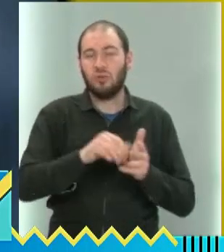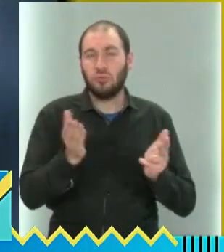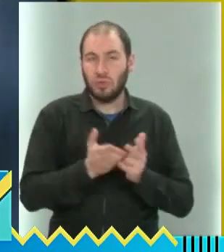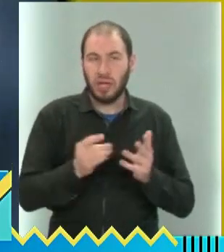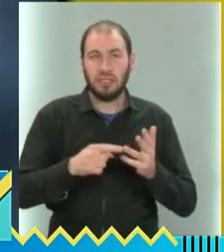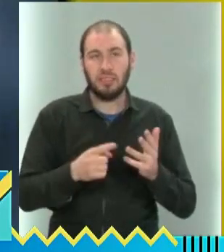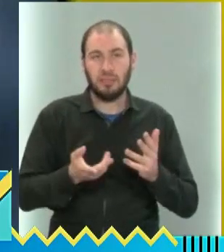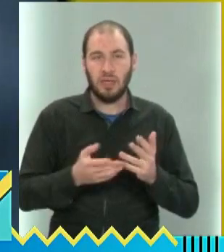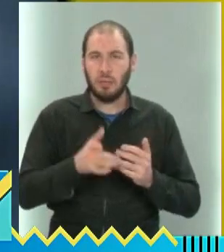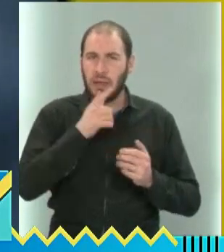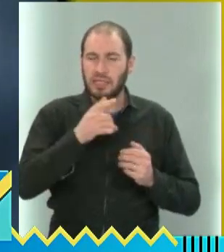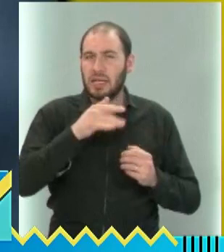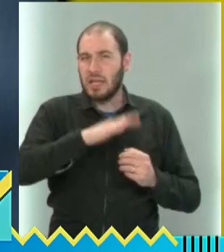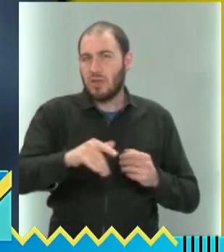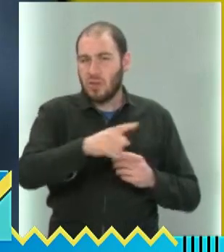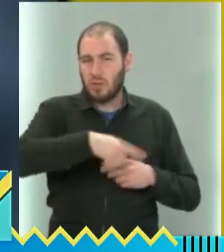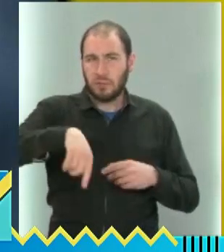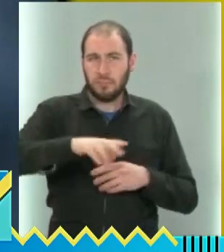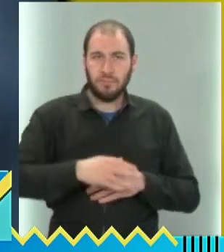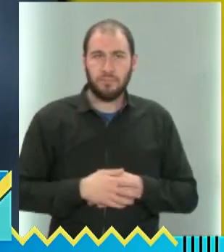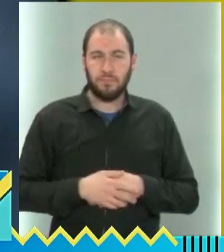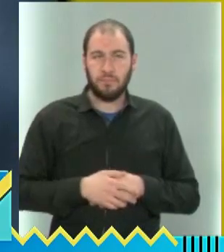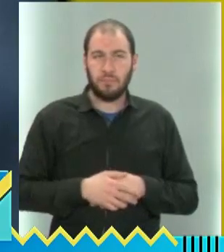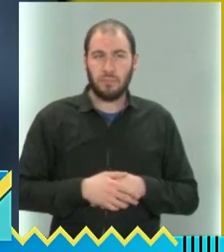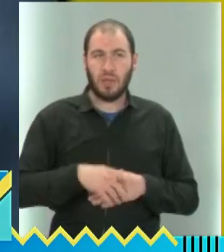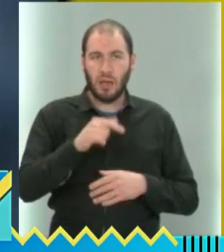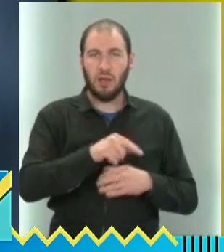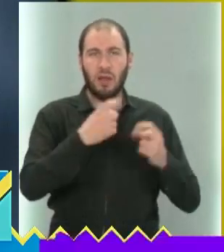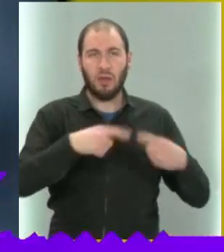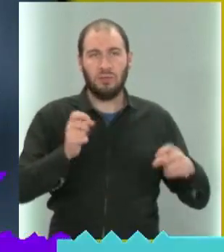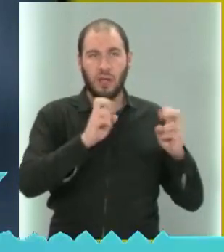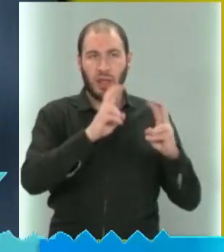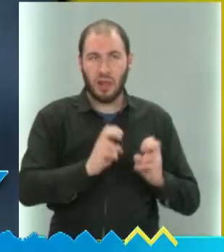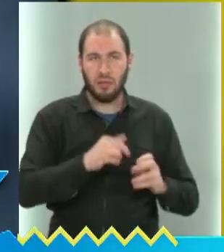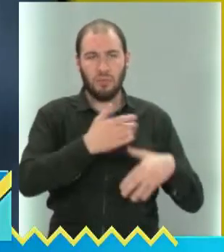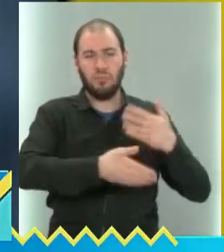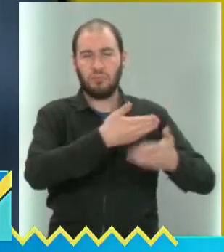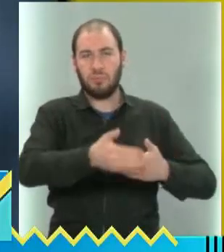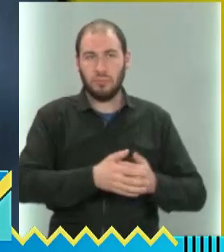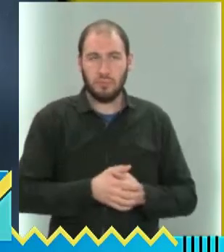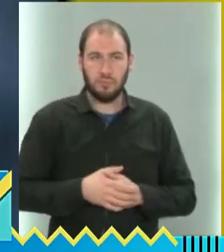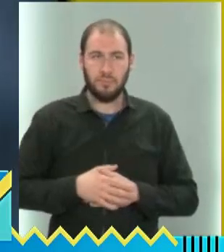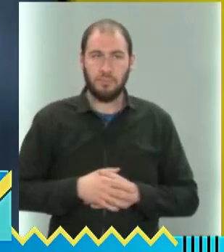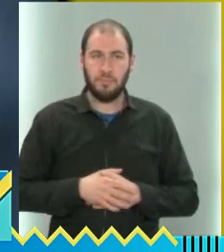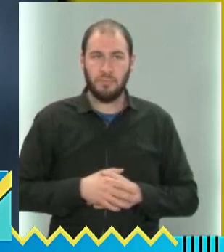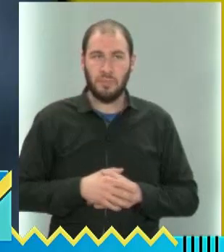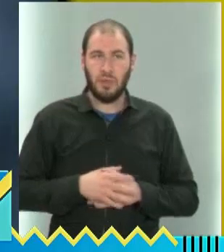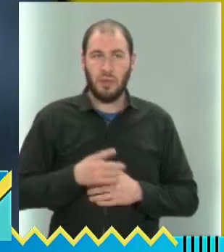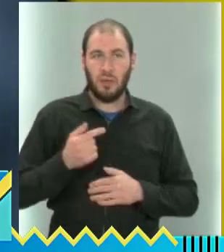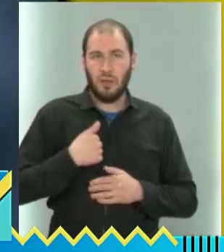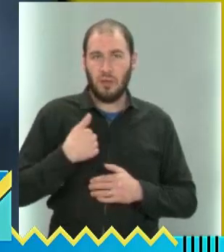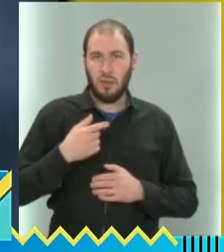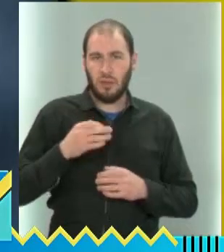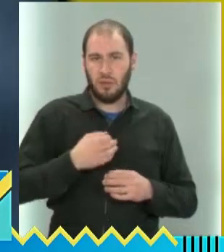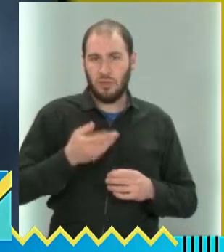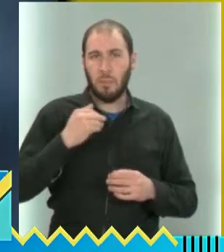estudiantes. Creo que los chicos hoy día están analizando las cosas y están haciendo devoluciones que sinceramente yo no me hubiera atrevido a